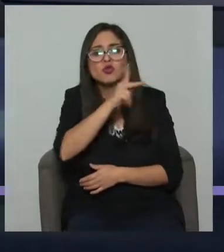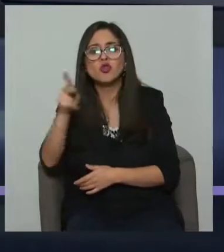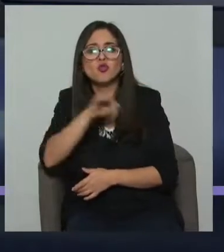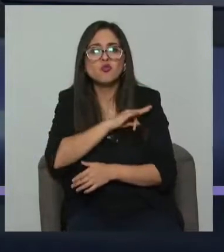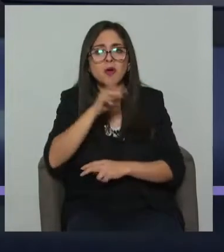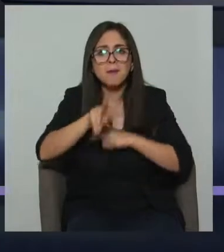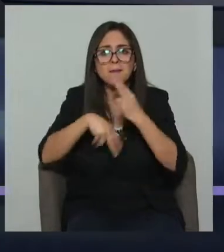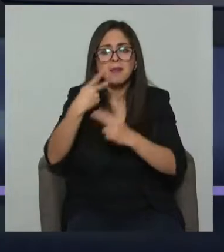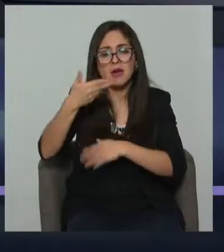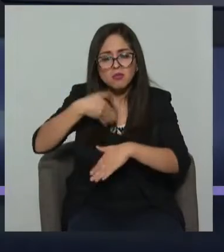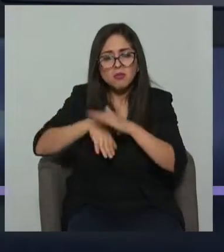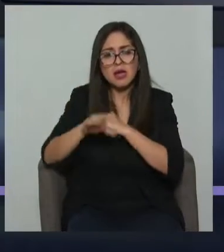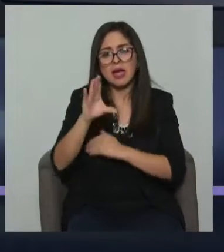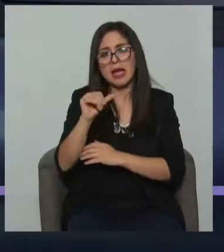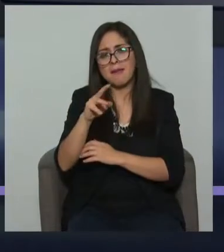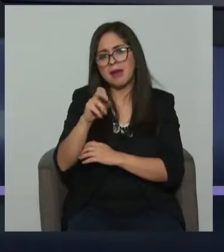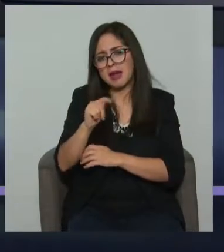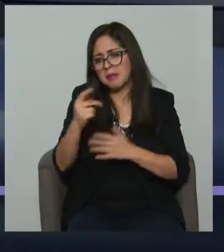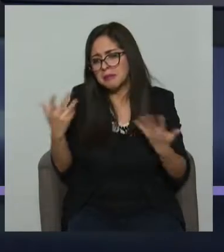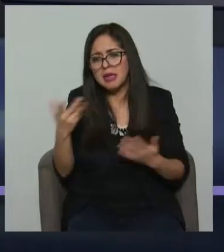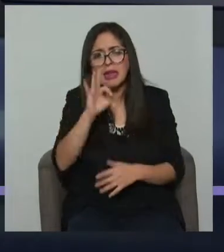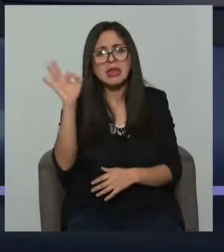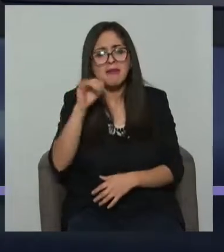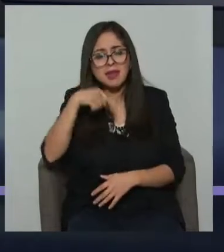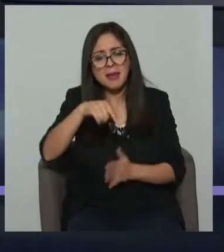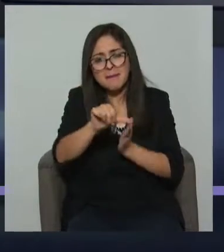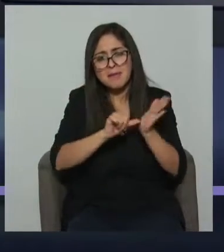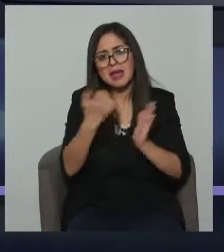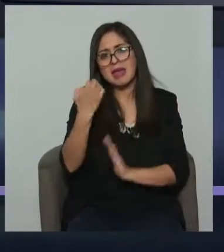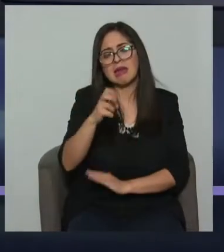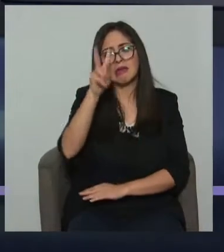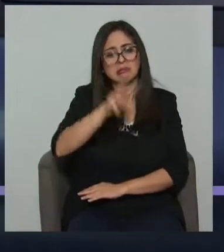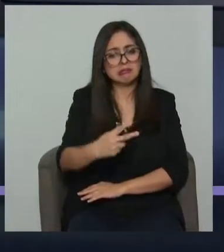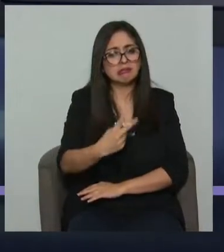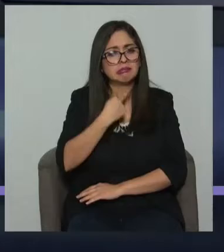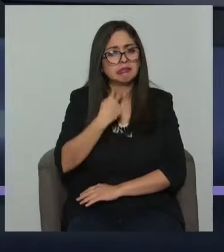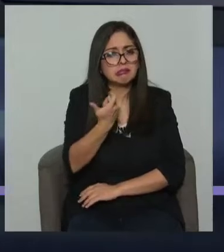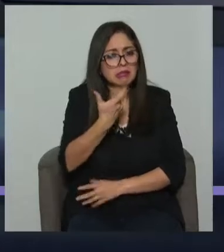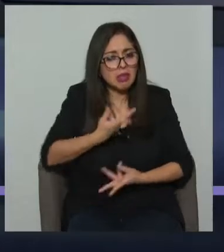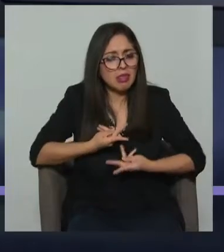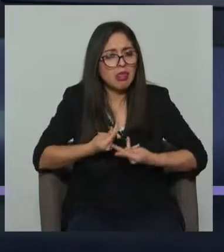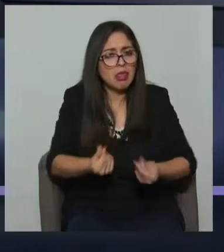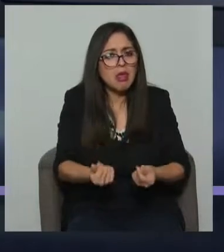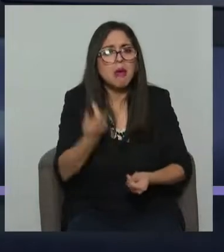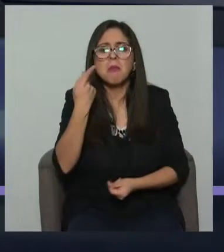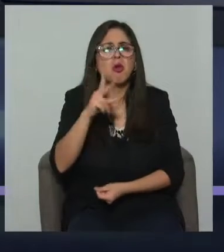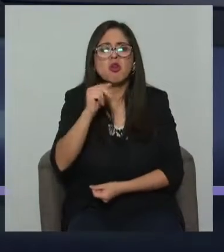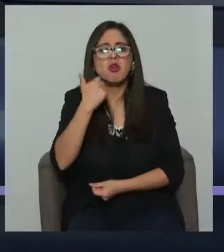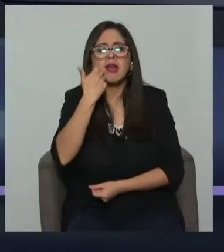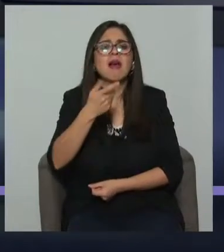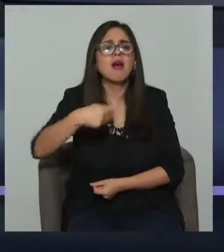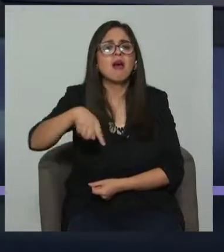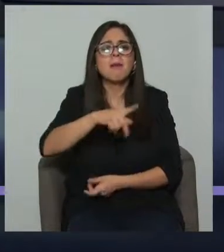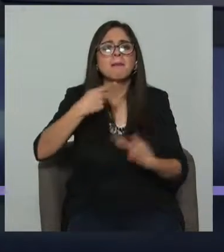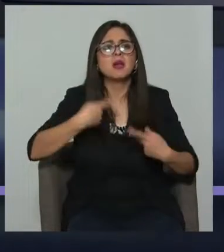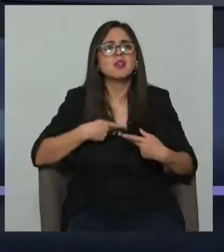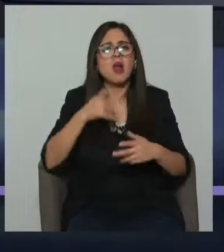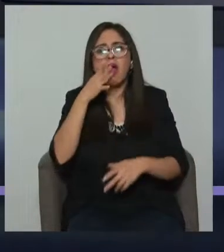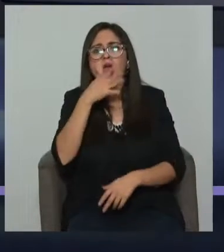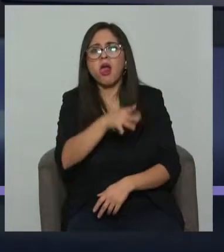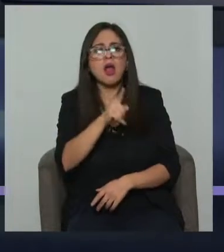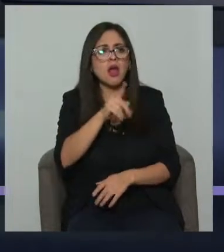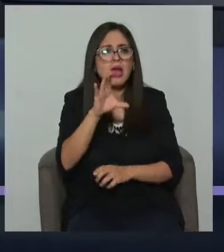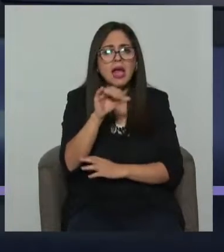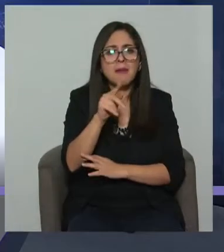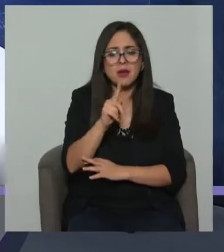que puede ser enero un momento complicado económicamente hablando, pero no queremos que nadie se quede sin ver cabaret, entonces tenemos